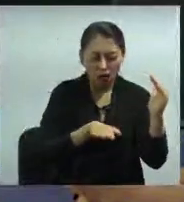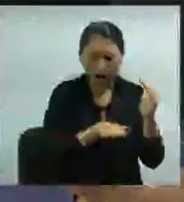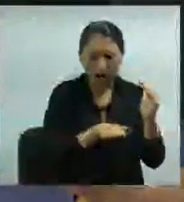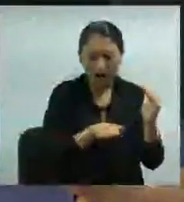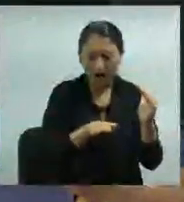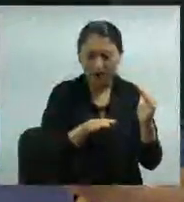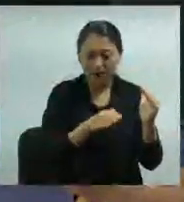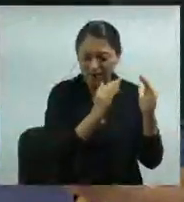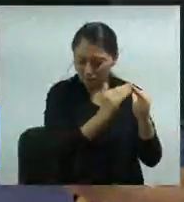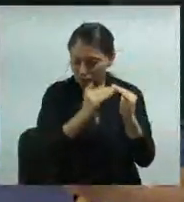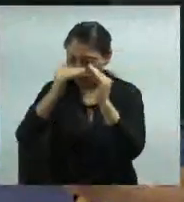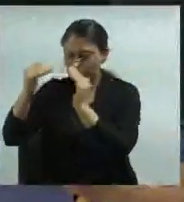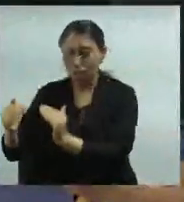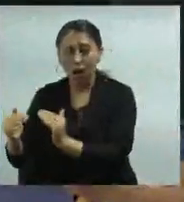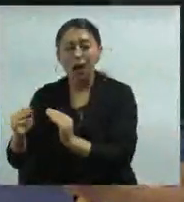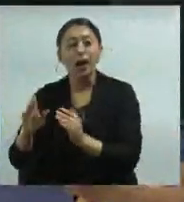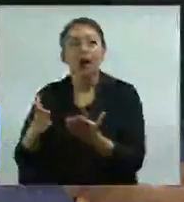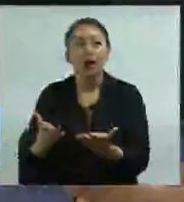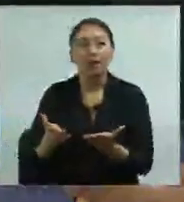el tema ambiental.